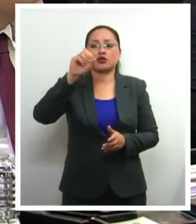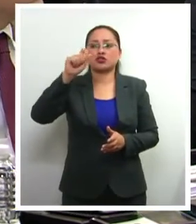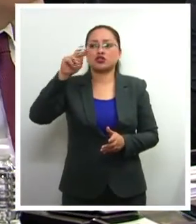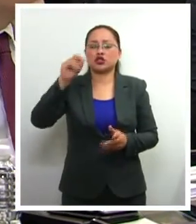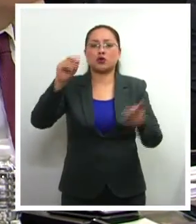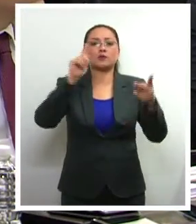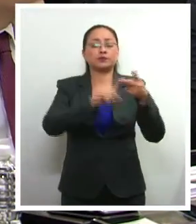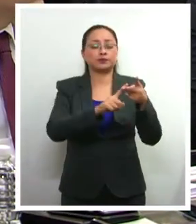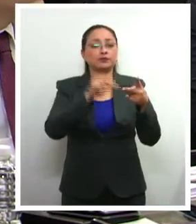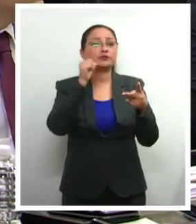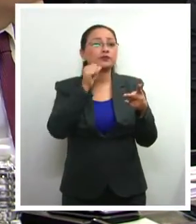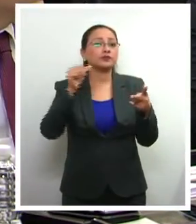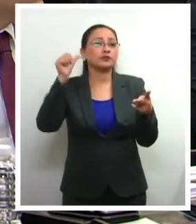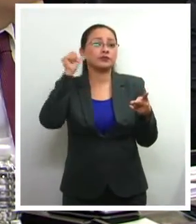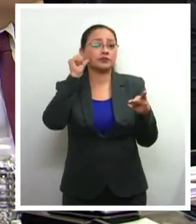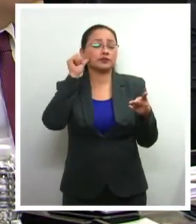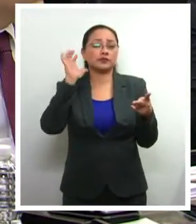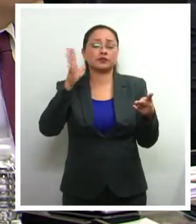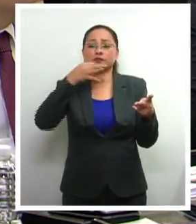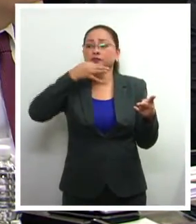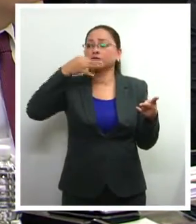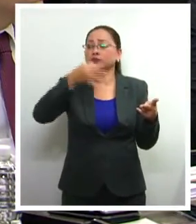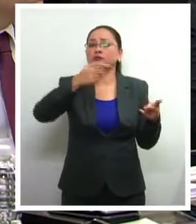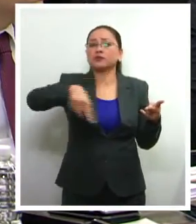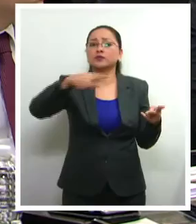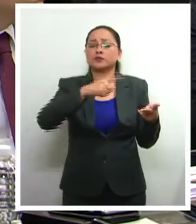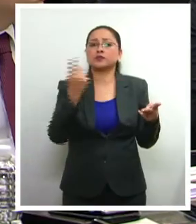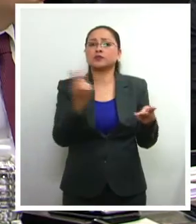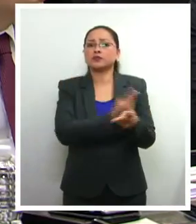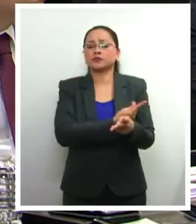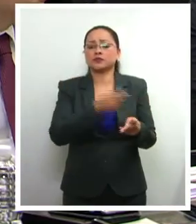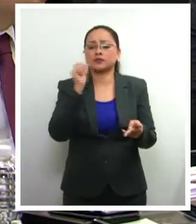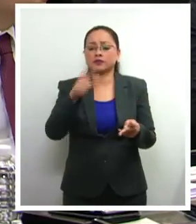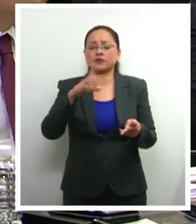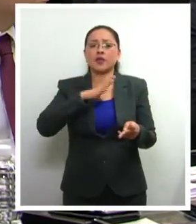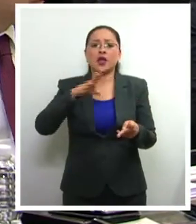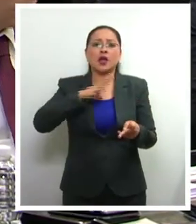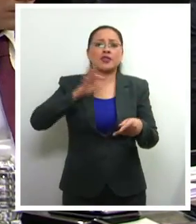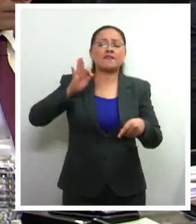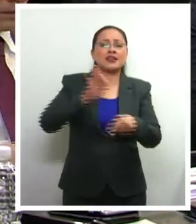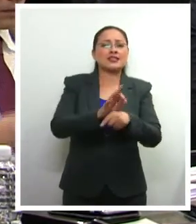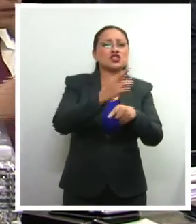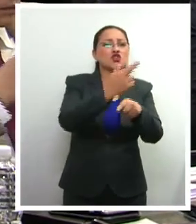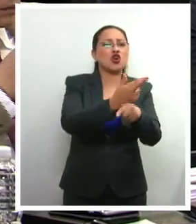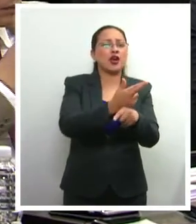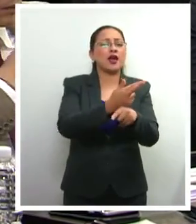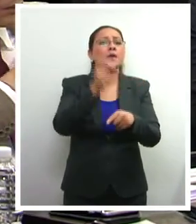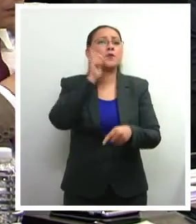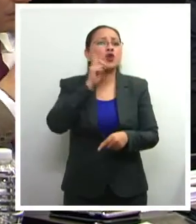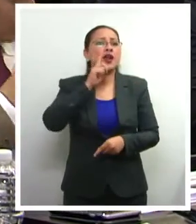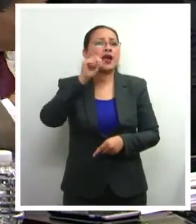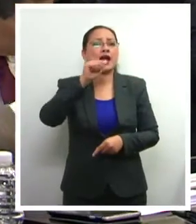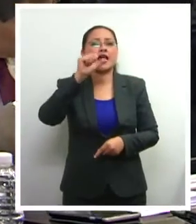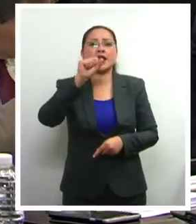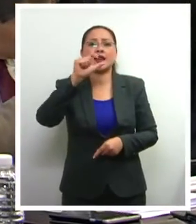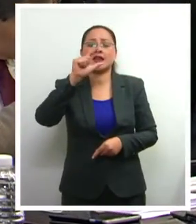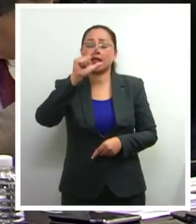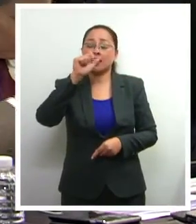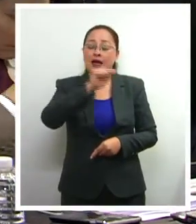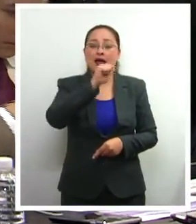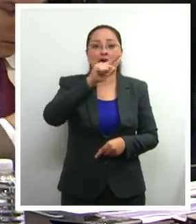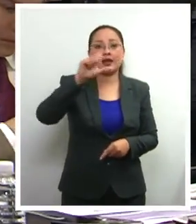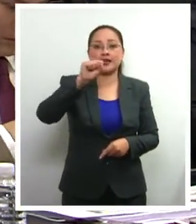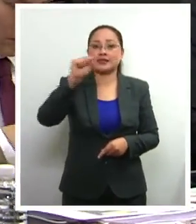exhorto, y ayer fue dado a conocer que también una activista, Alesa Flores, otra persona